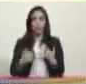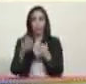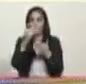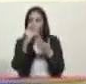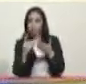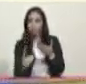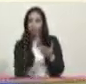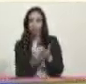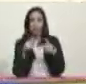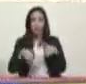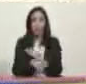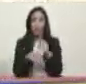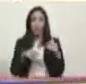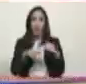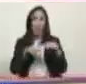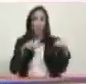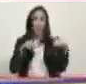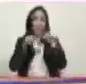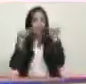en Venezuela.